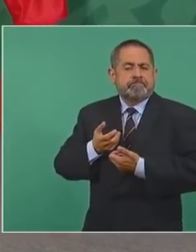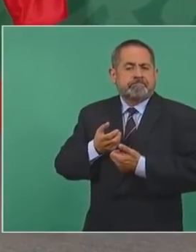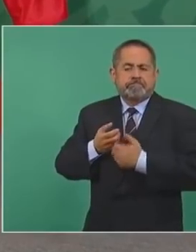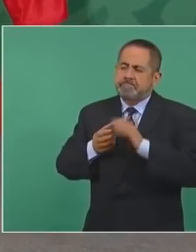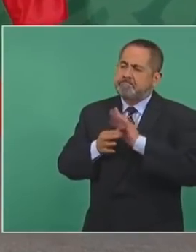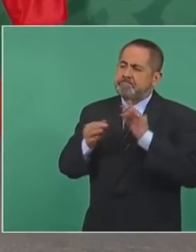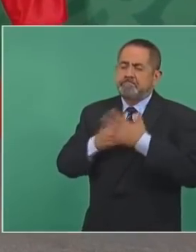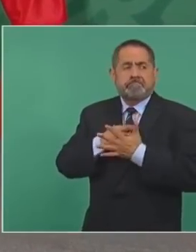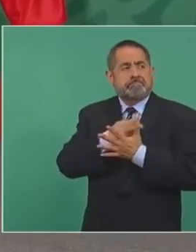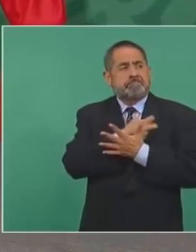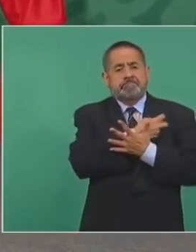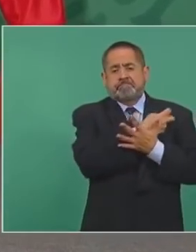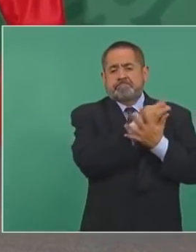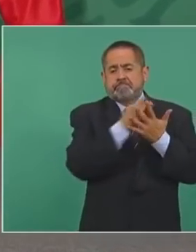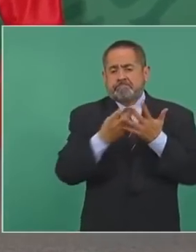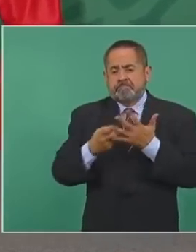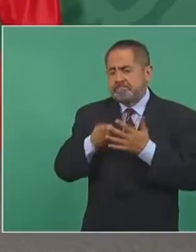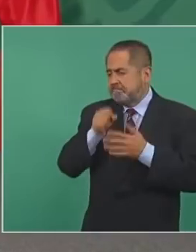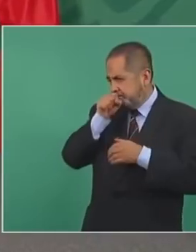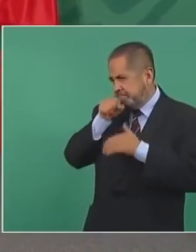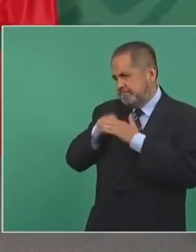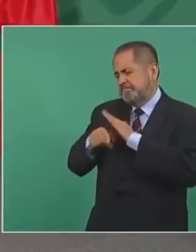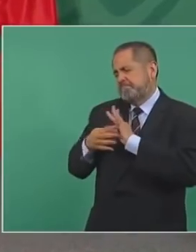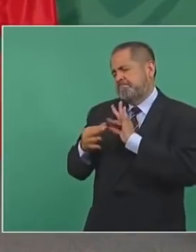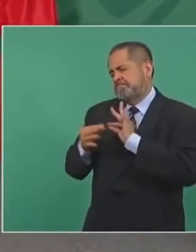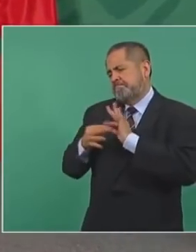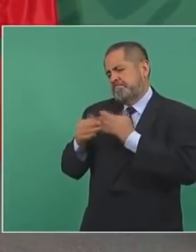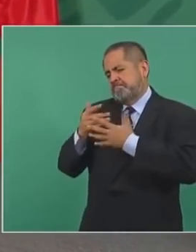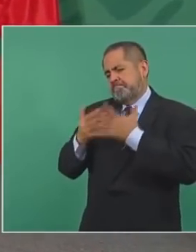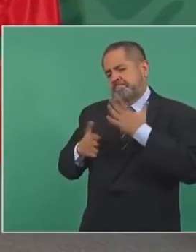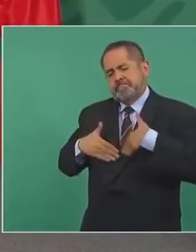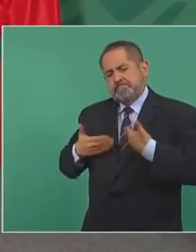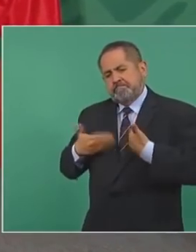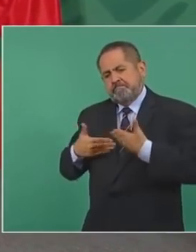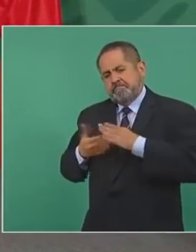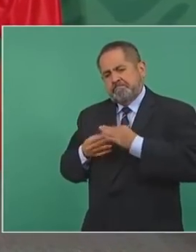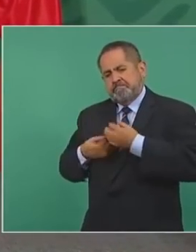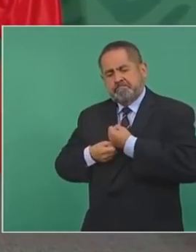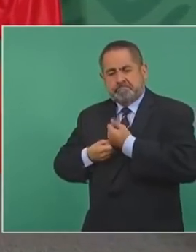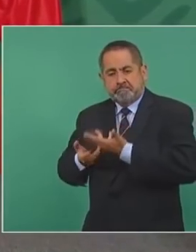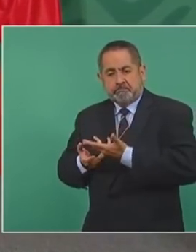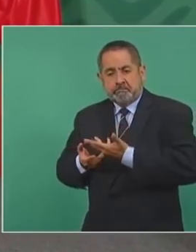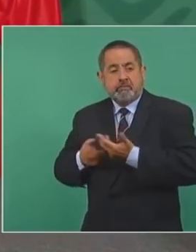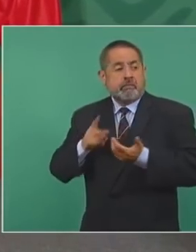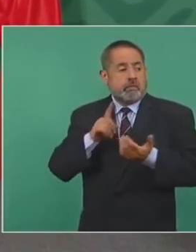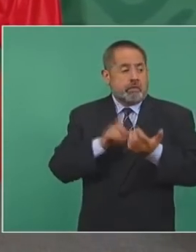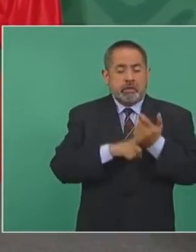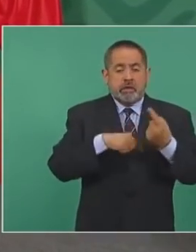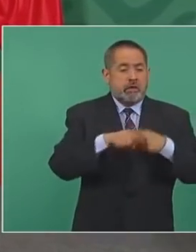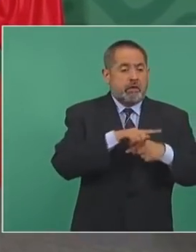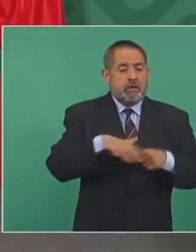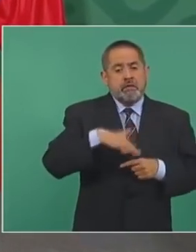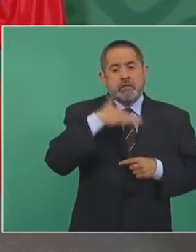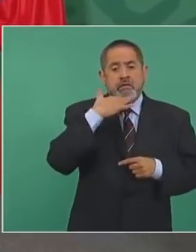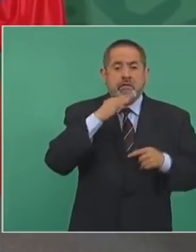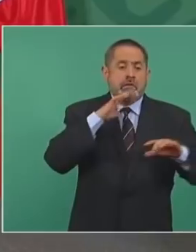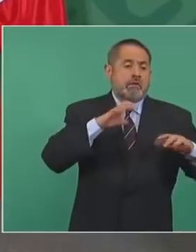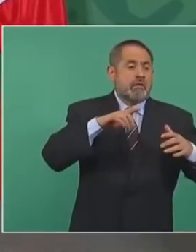dar a conocer toda la corrupción que se produjo